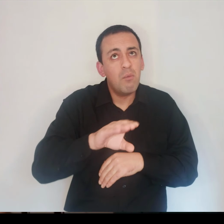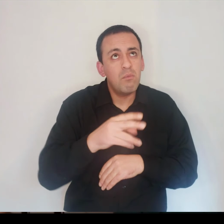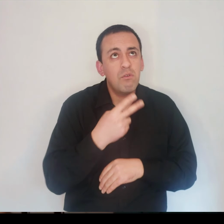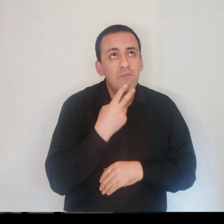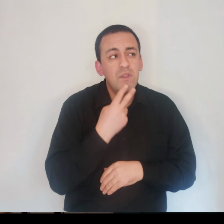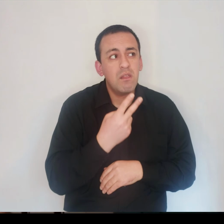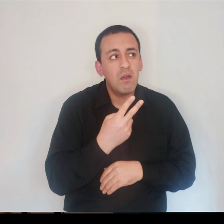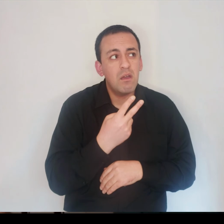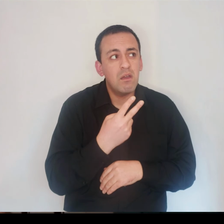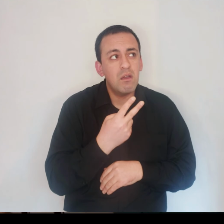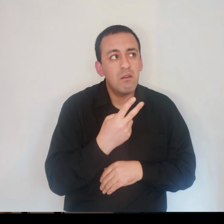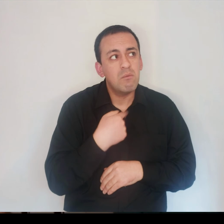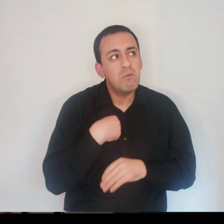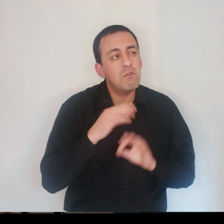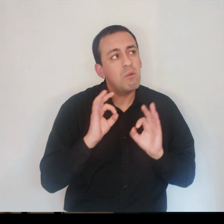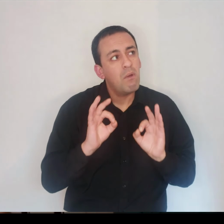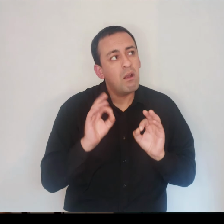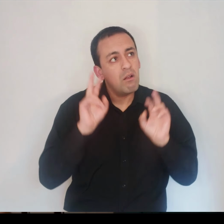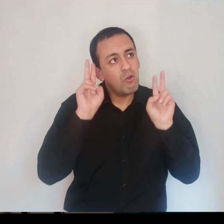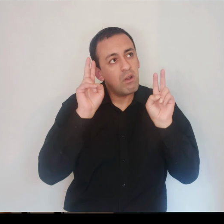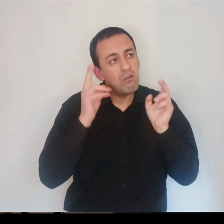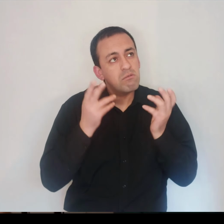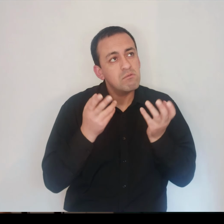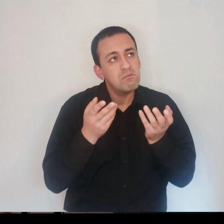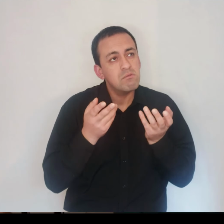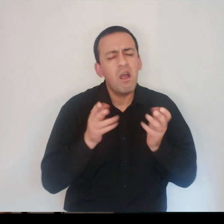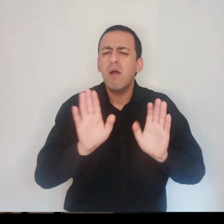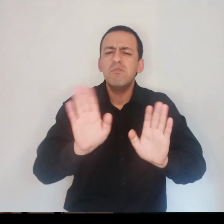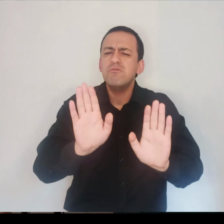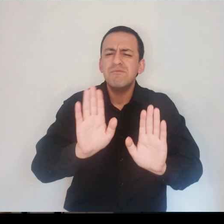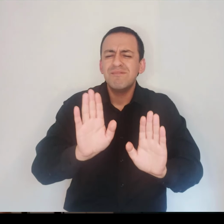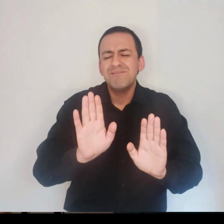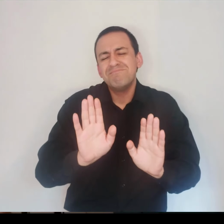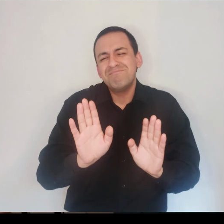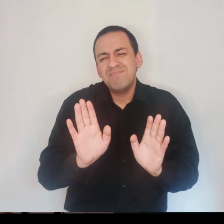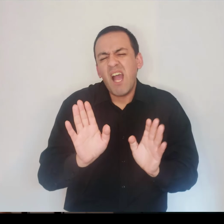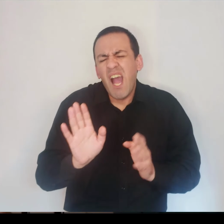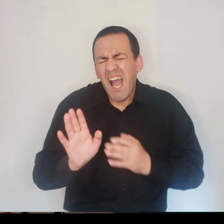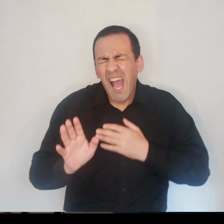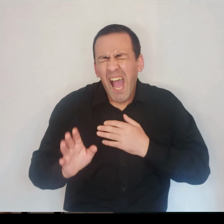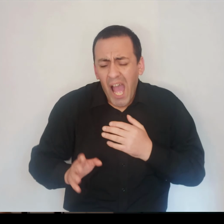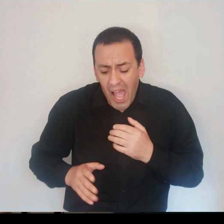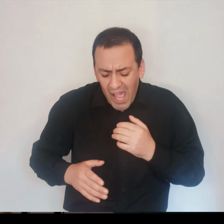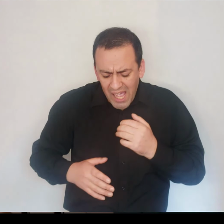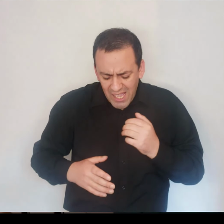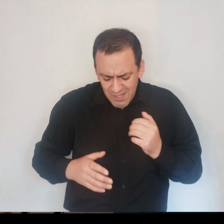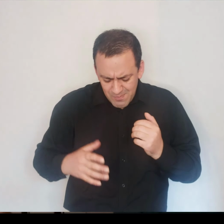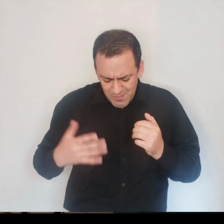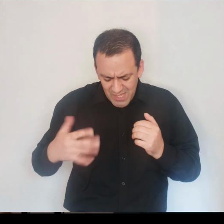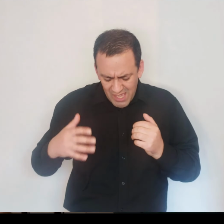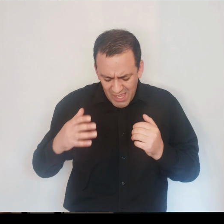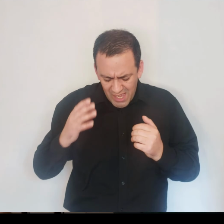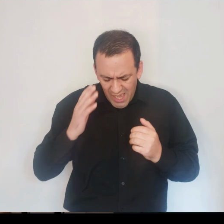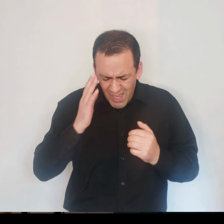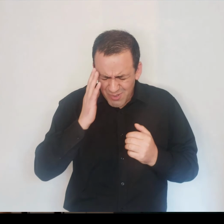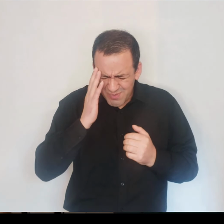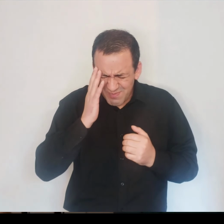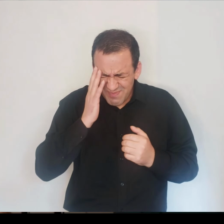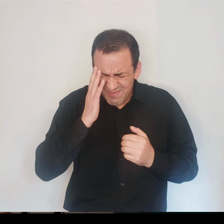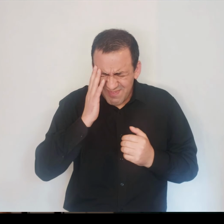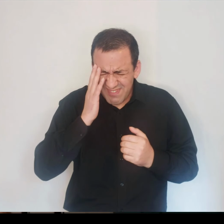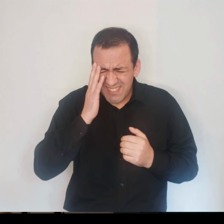supongo, ¿no? Ya sabes, como un conejo normal. Pero, hey. ¡Ah! ¡Ah! ¡Ay!